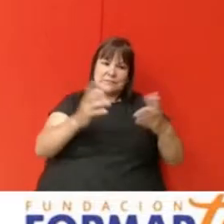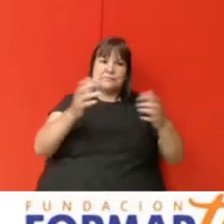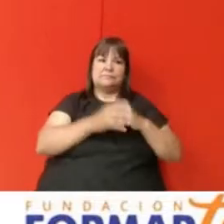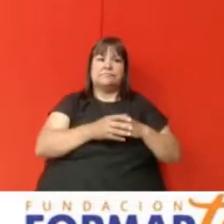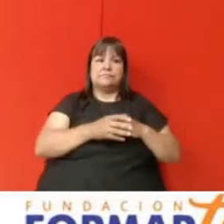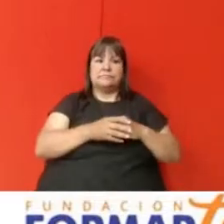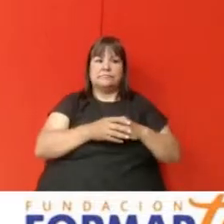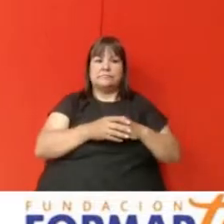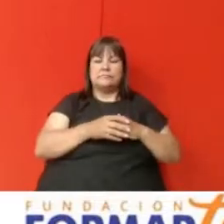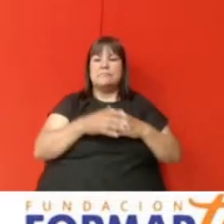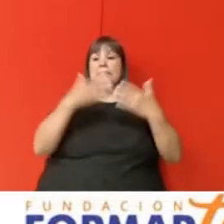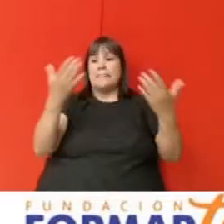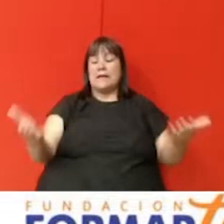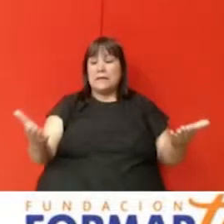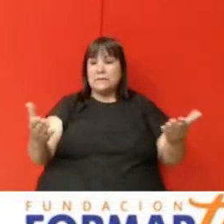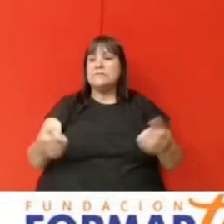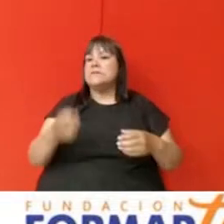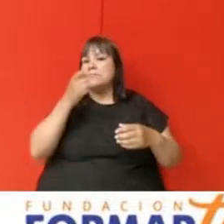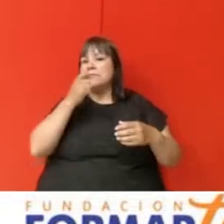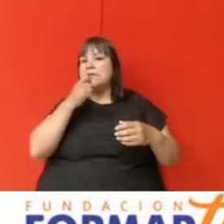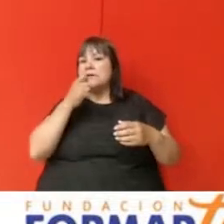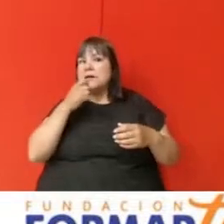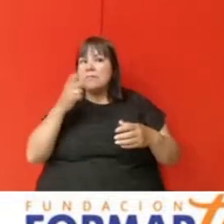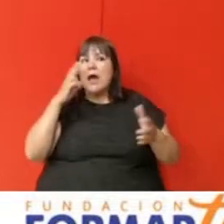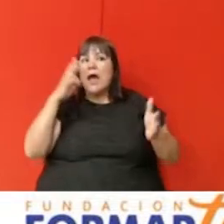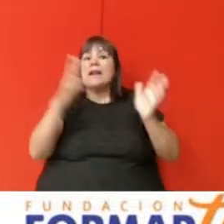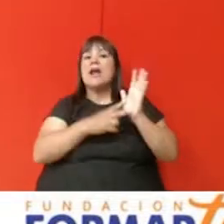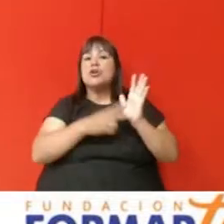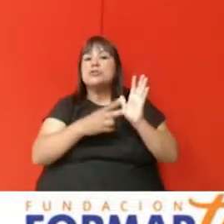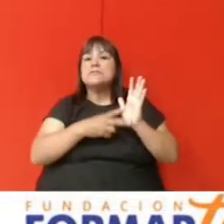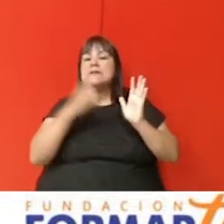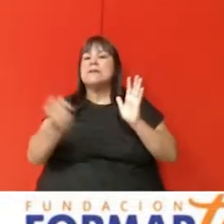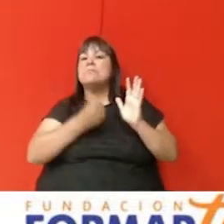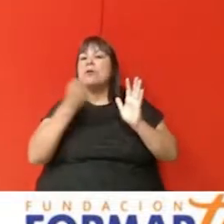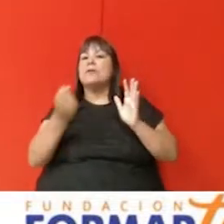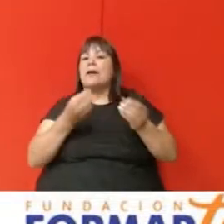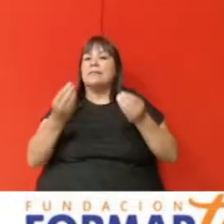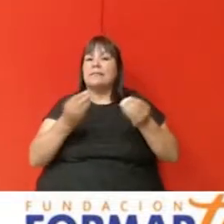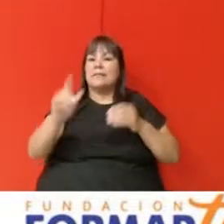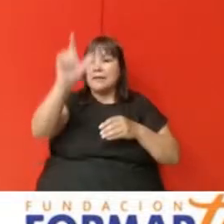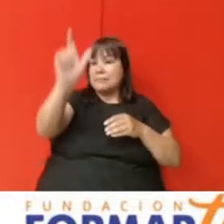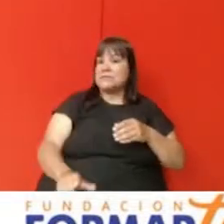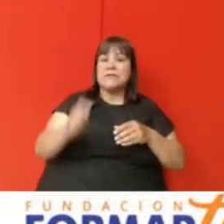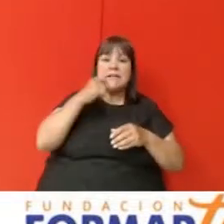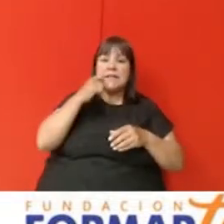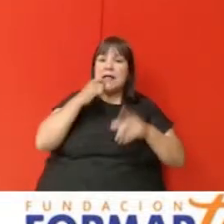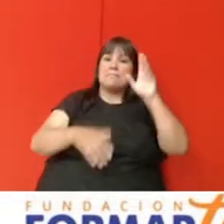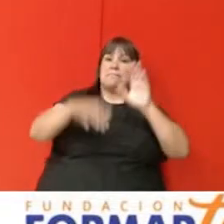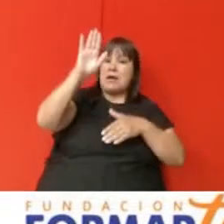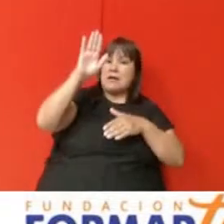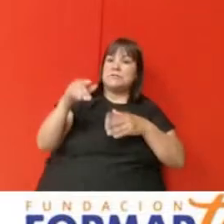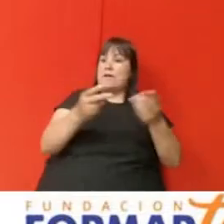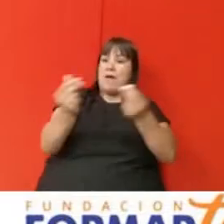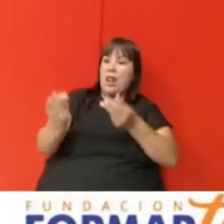realidades internas y la construcción de valores. Hoy por hoy estamos hablando